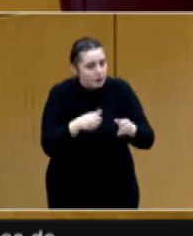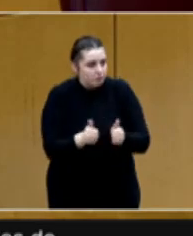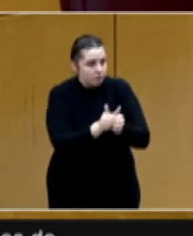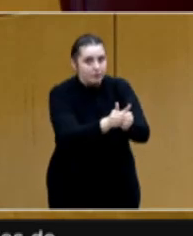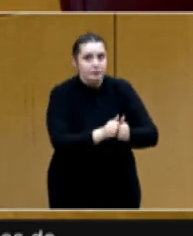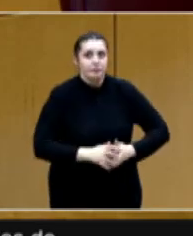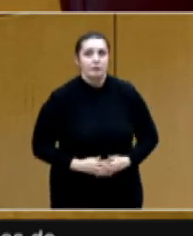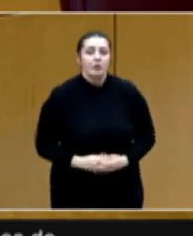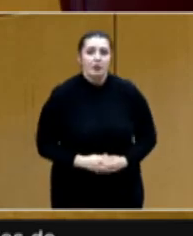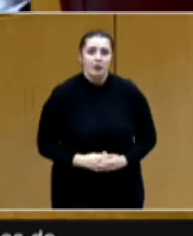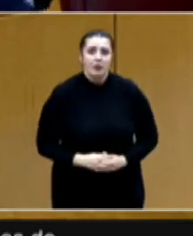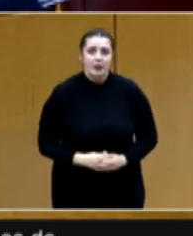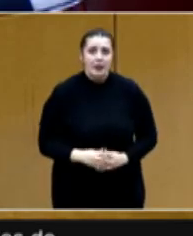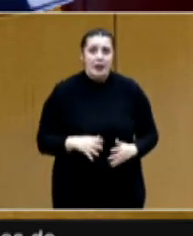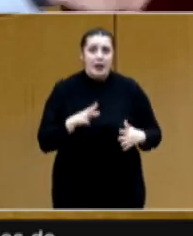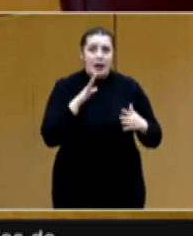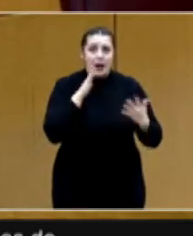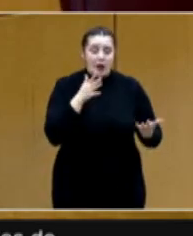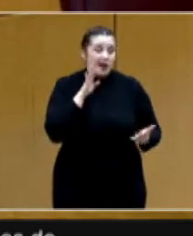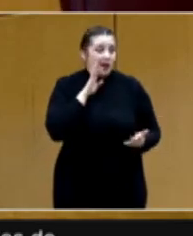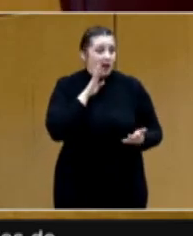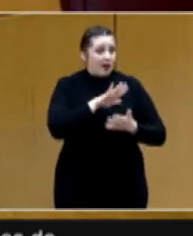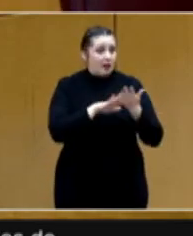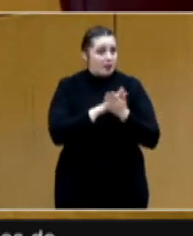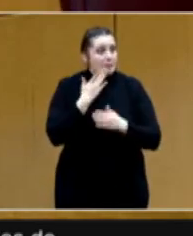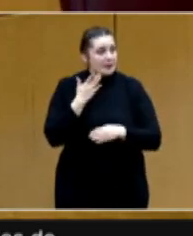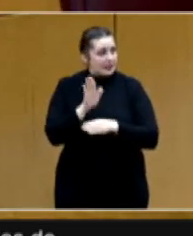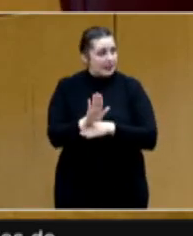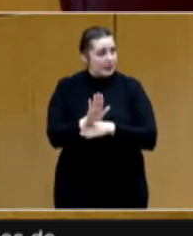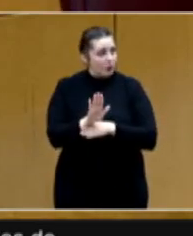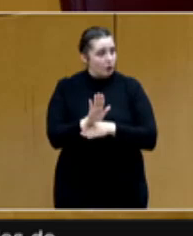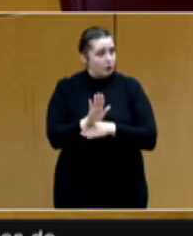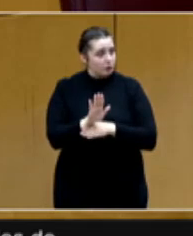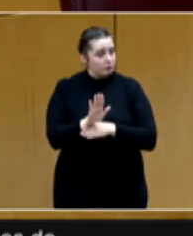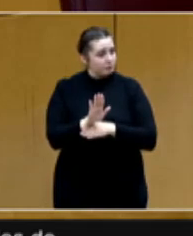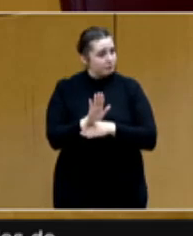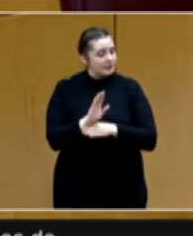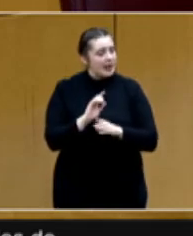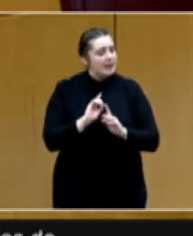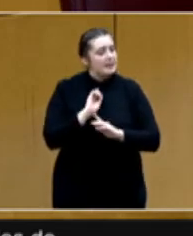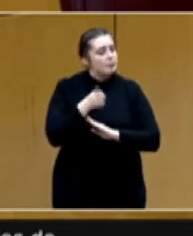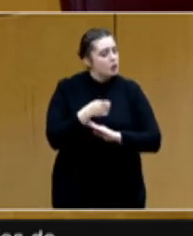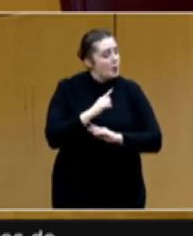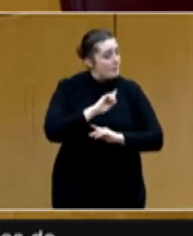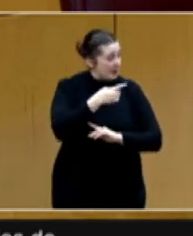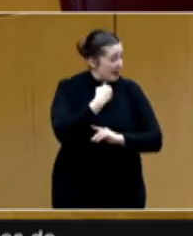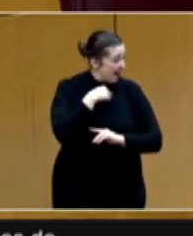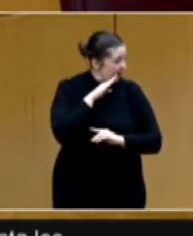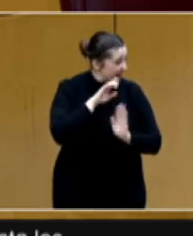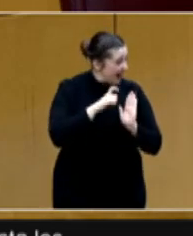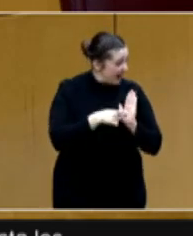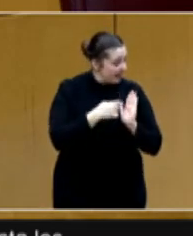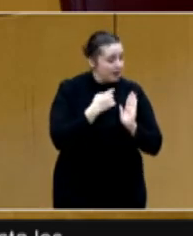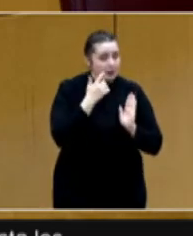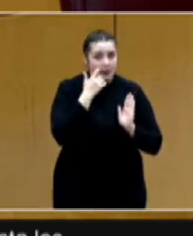justicia ahora desde lo que contaba antes en la presentación la disposición adicional primera no si las propias los propios